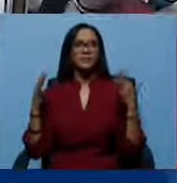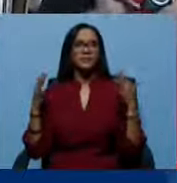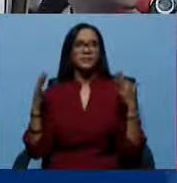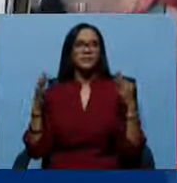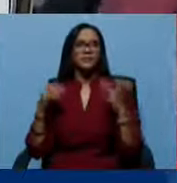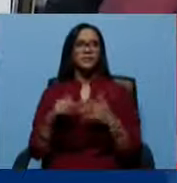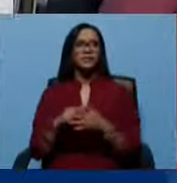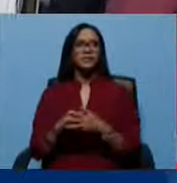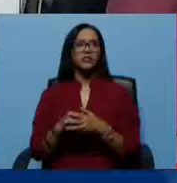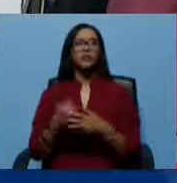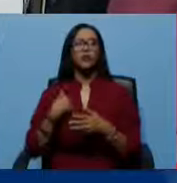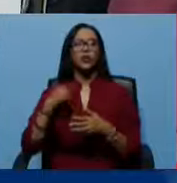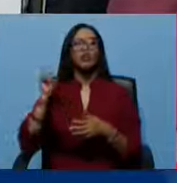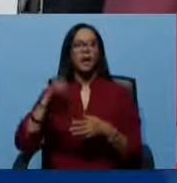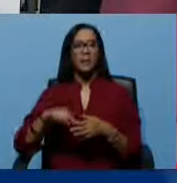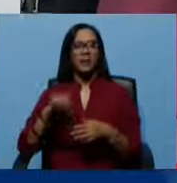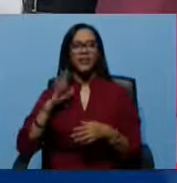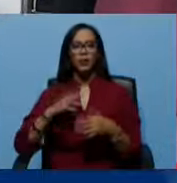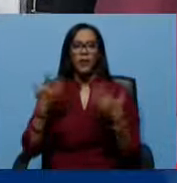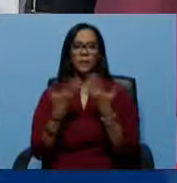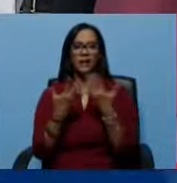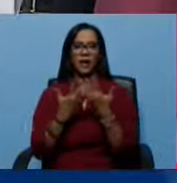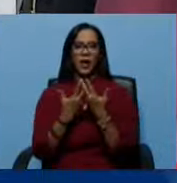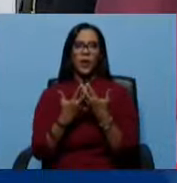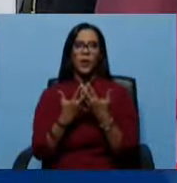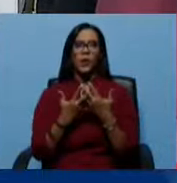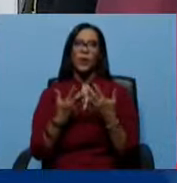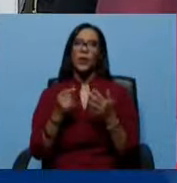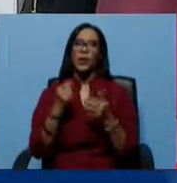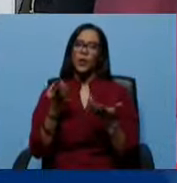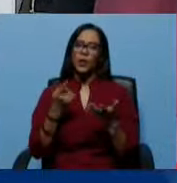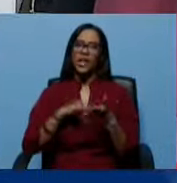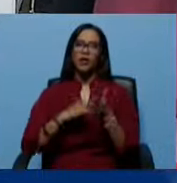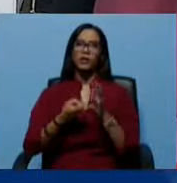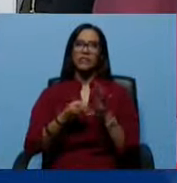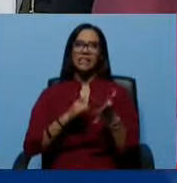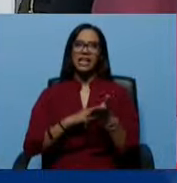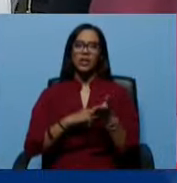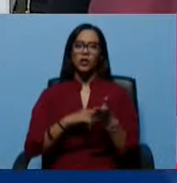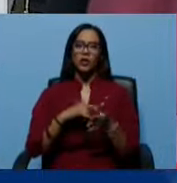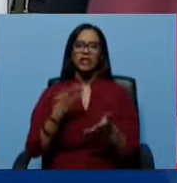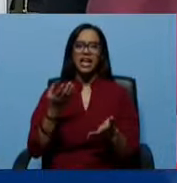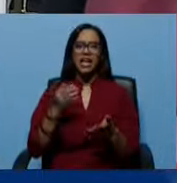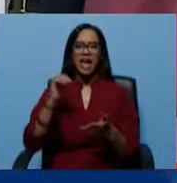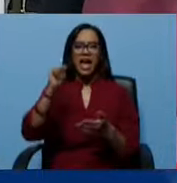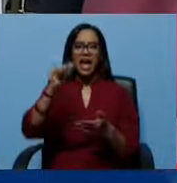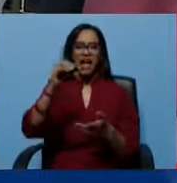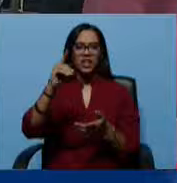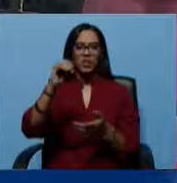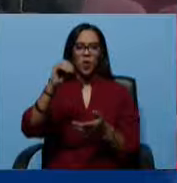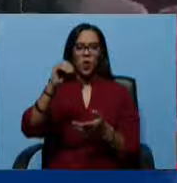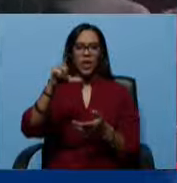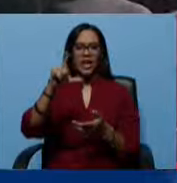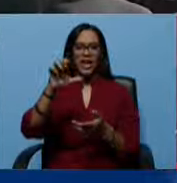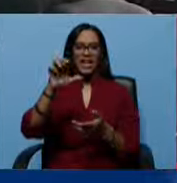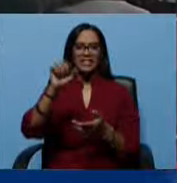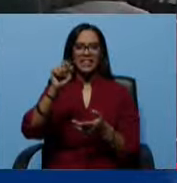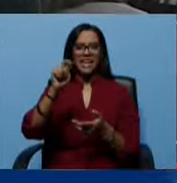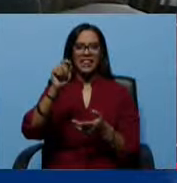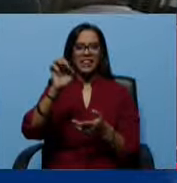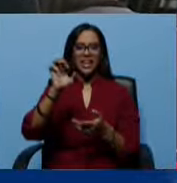Yo también estoy peleado con el concepto de adolescente. Me perdonen los psicólogos, porque nadie